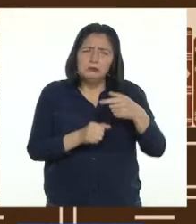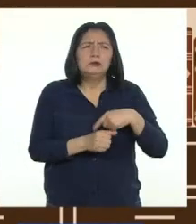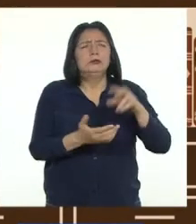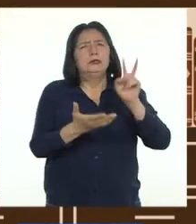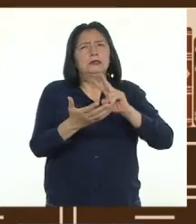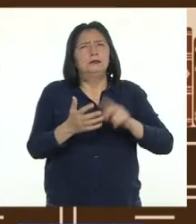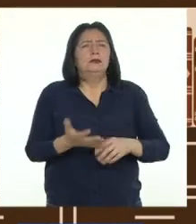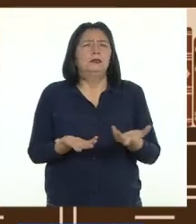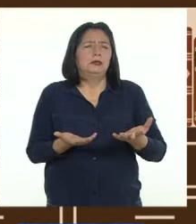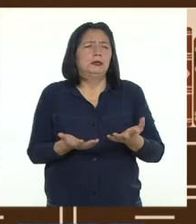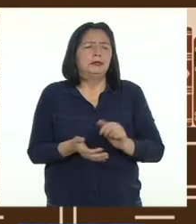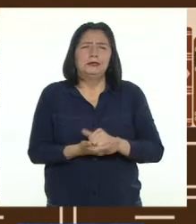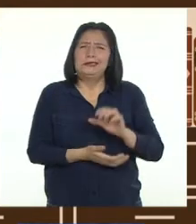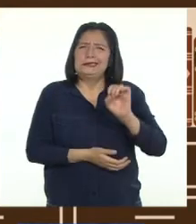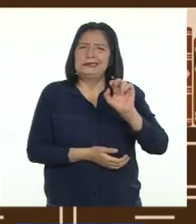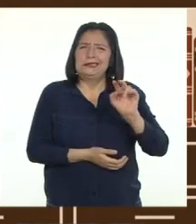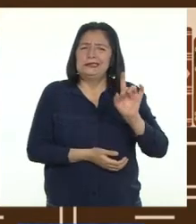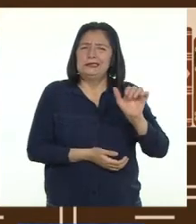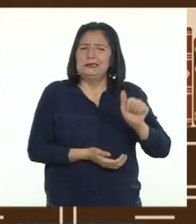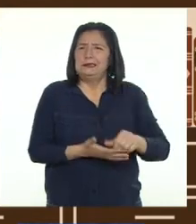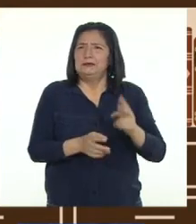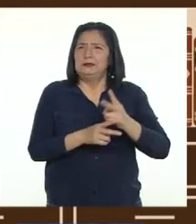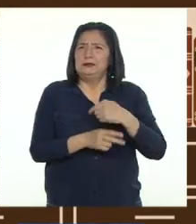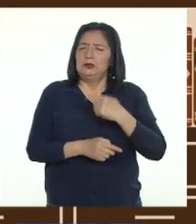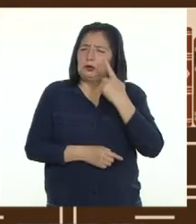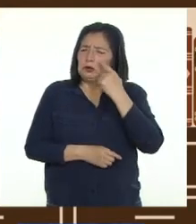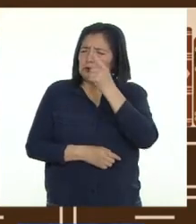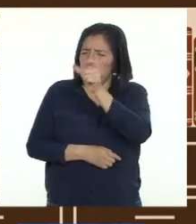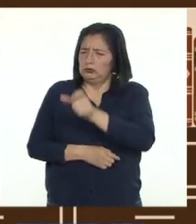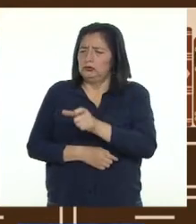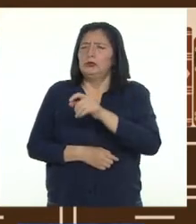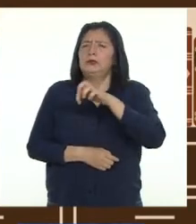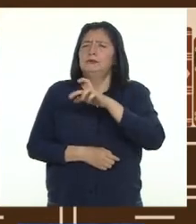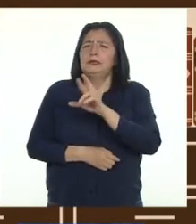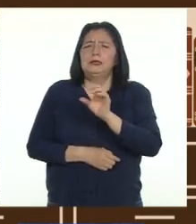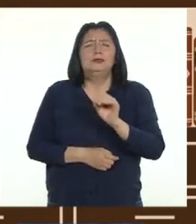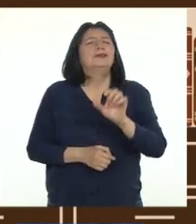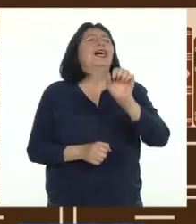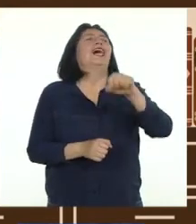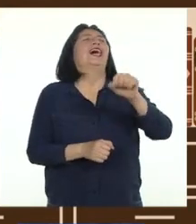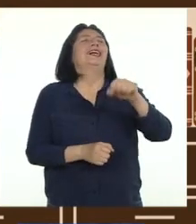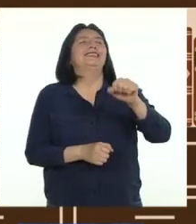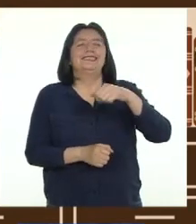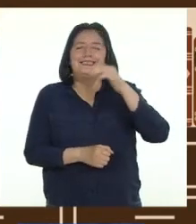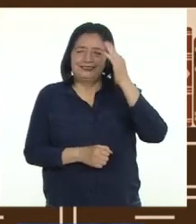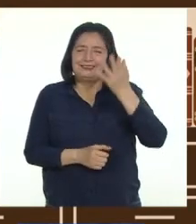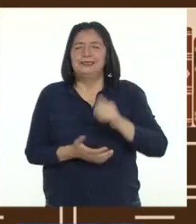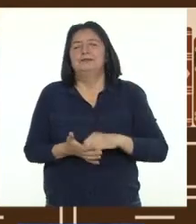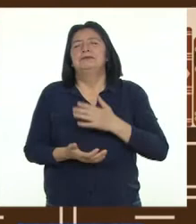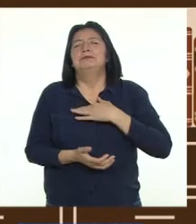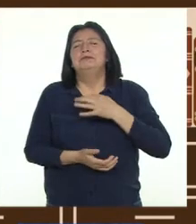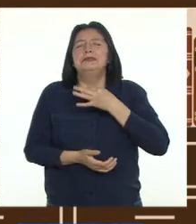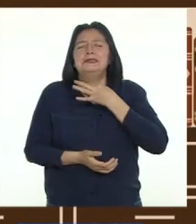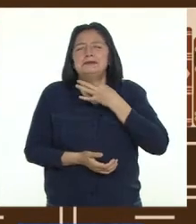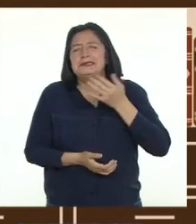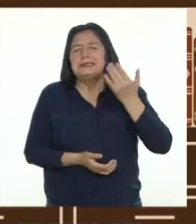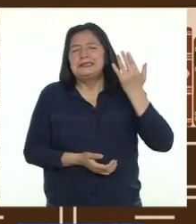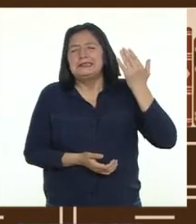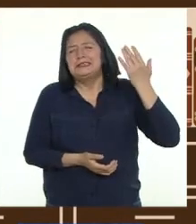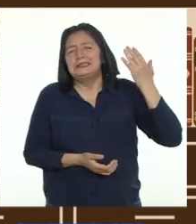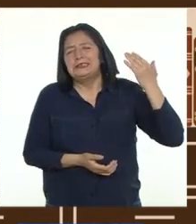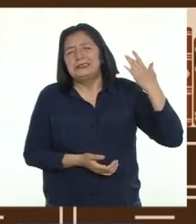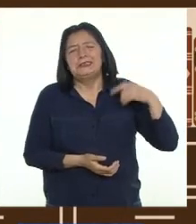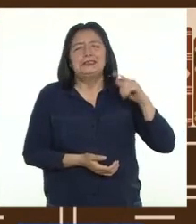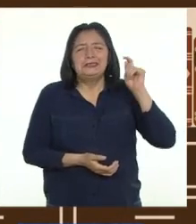la historia de Sandra Vizcacha, quien conoció a Pedro Ruiz Gallo. ¡Claro, claro! ¡Mi tataratía